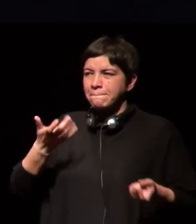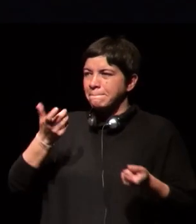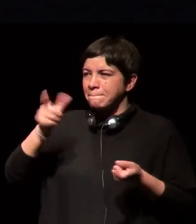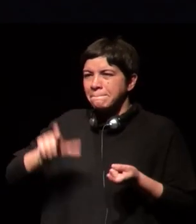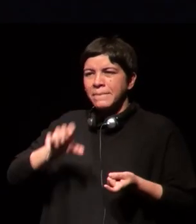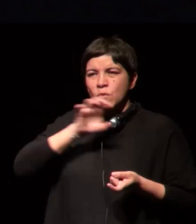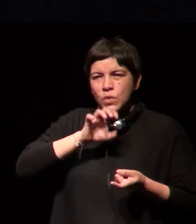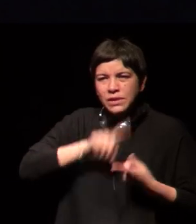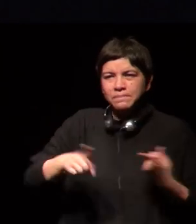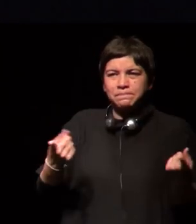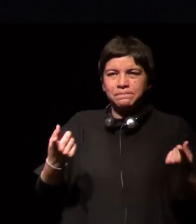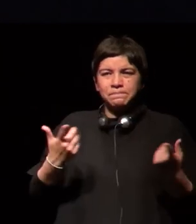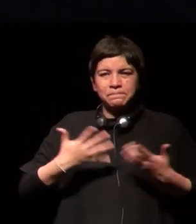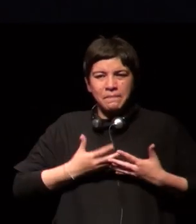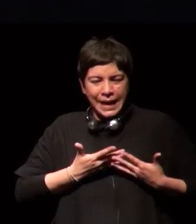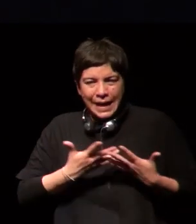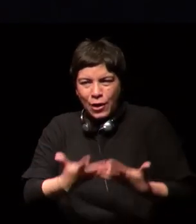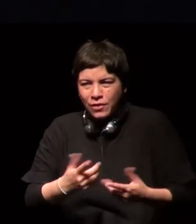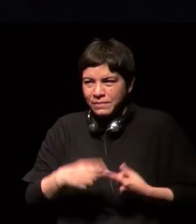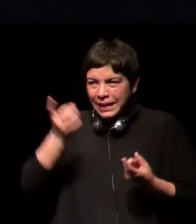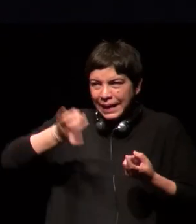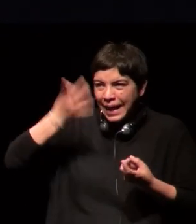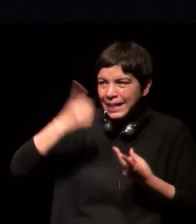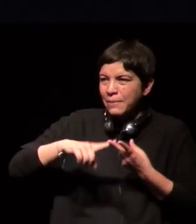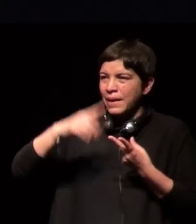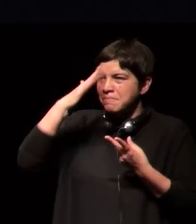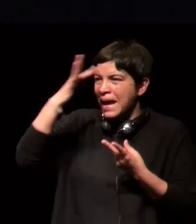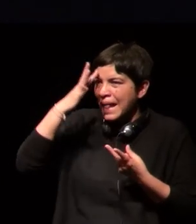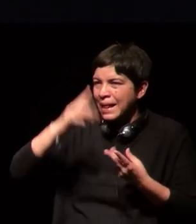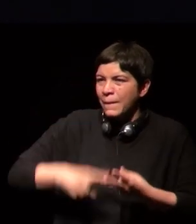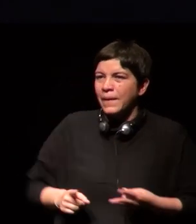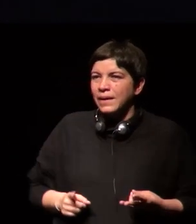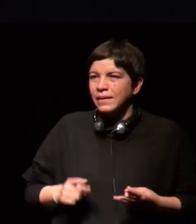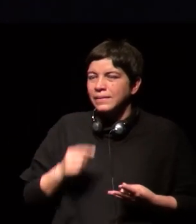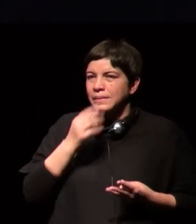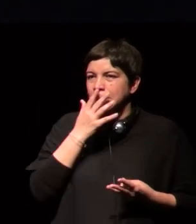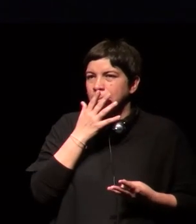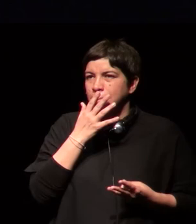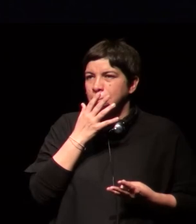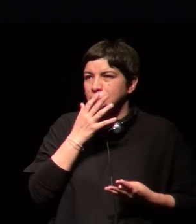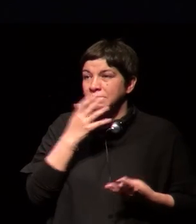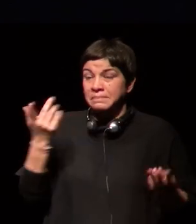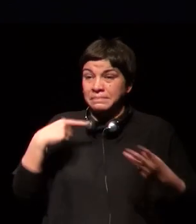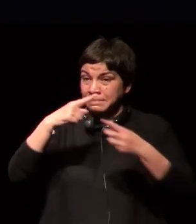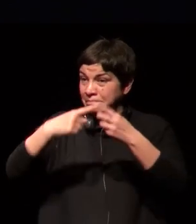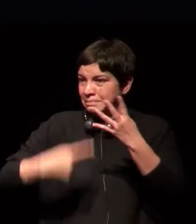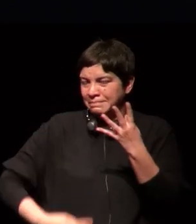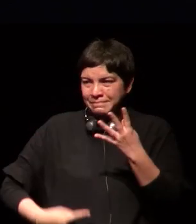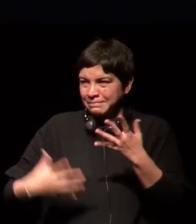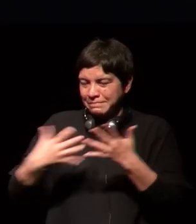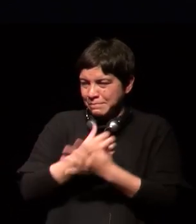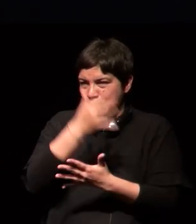creativa, imaginativa, y todos los adjetivos que seguramente se os van a seguir ocurriendo a vosotros cuando le